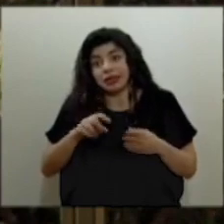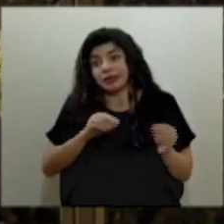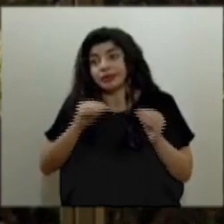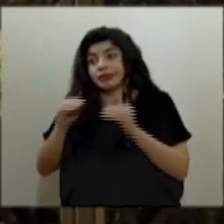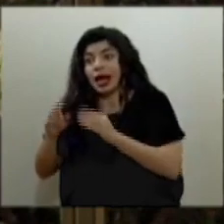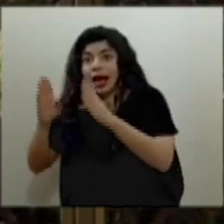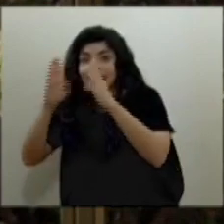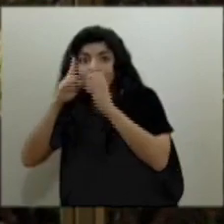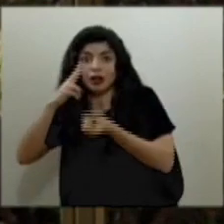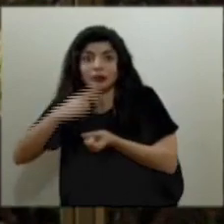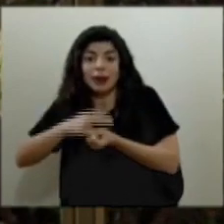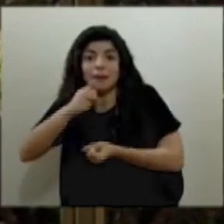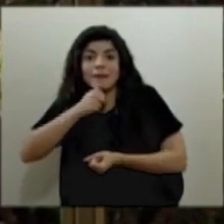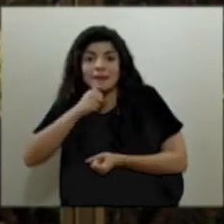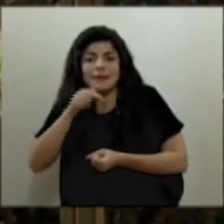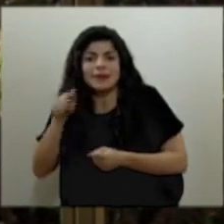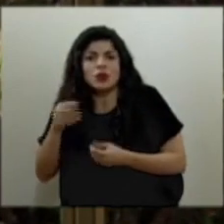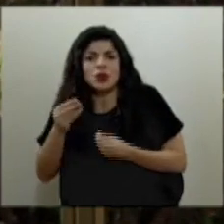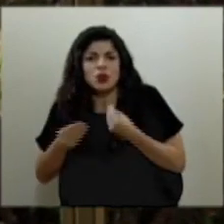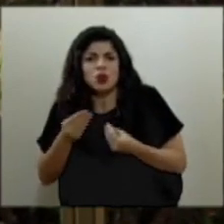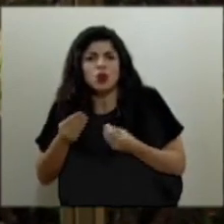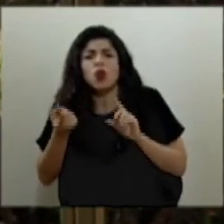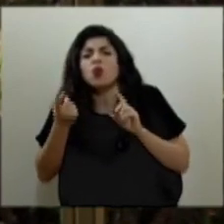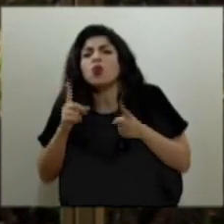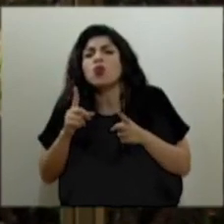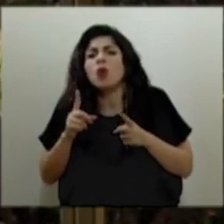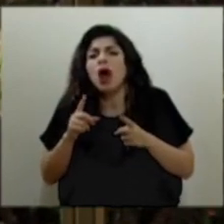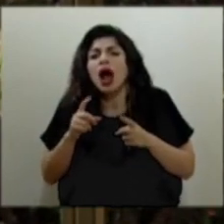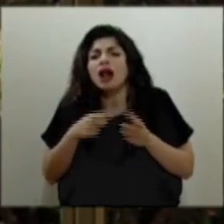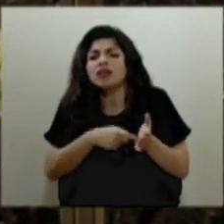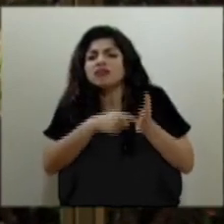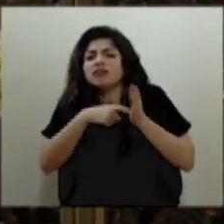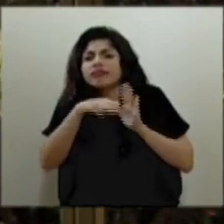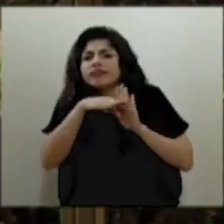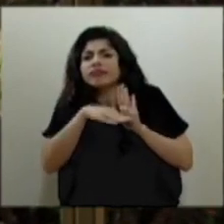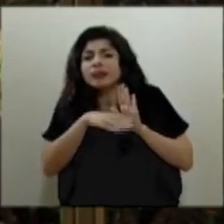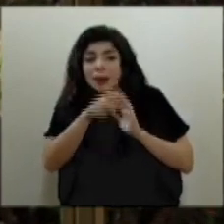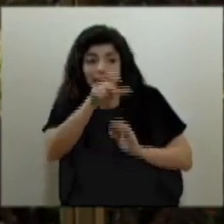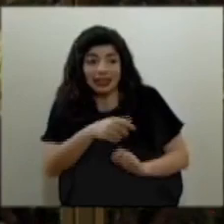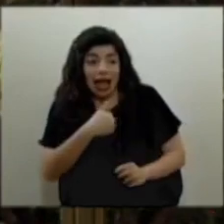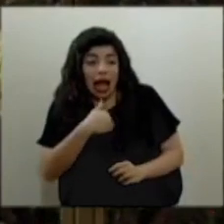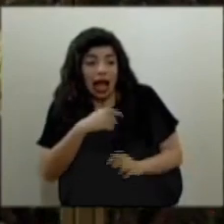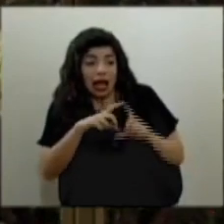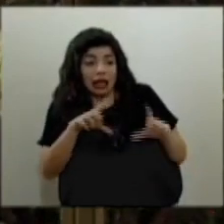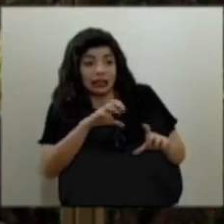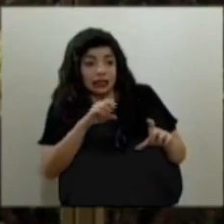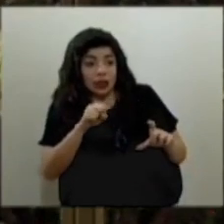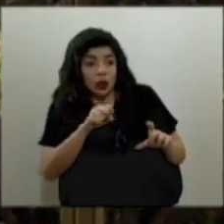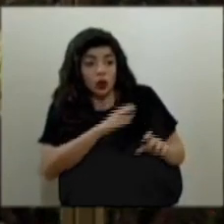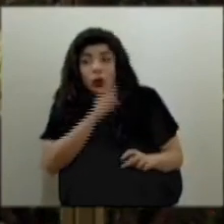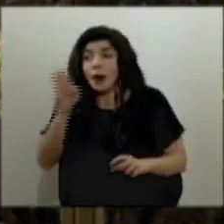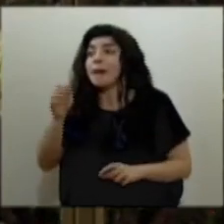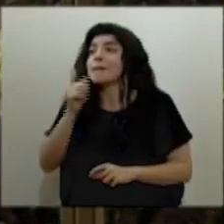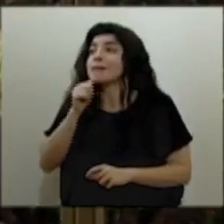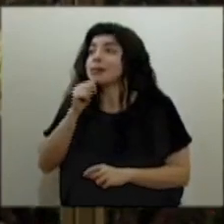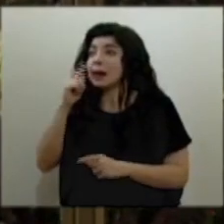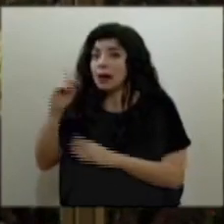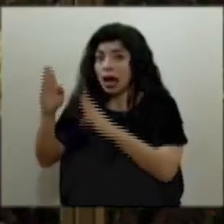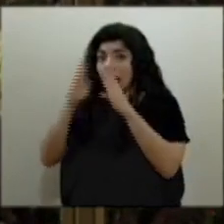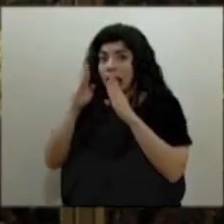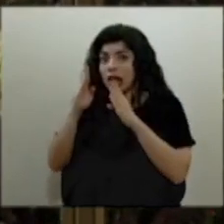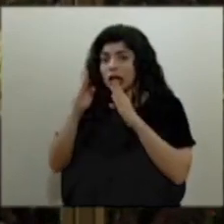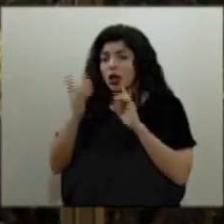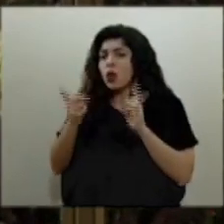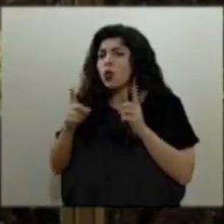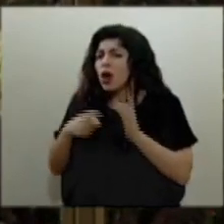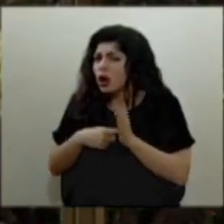recibir atención en hospitales privados? ¿Cuáles son las condiciones con las que un asegurado puede llegar a un hospital privado y recibir estos